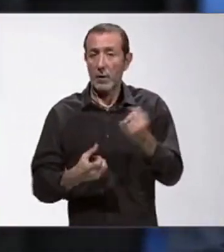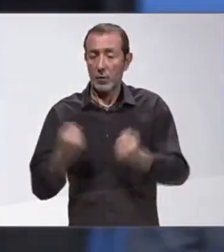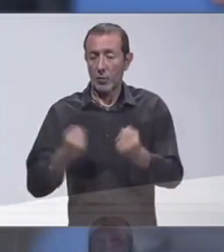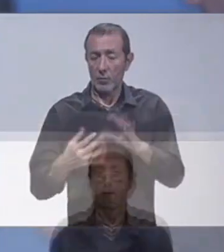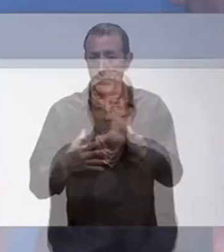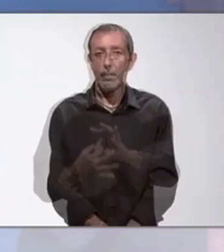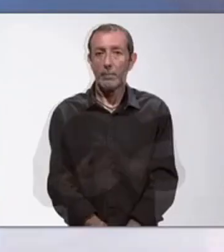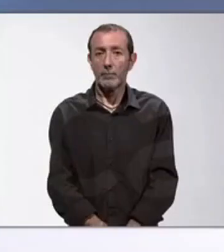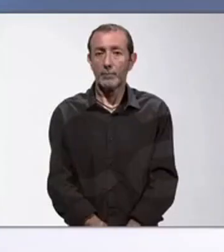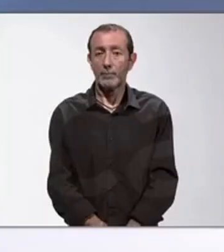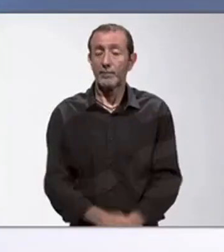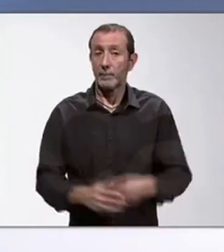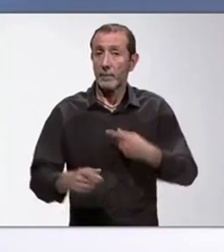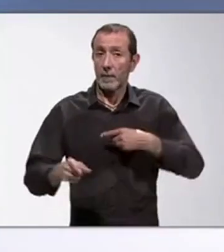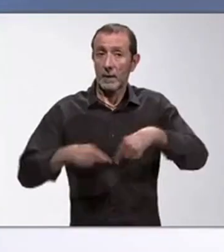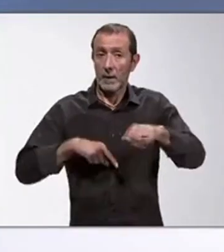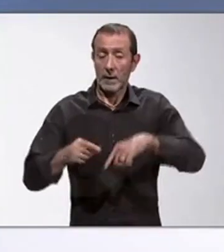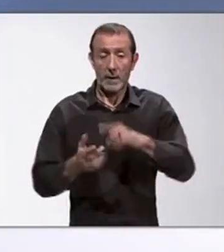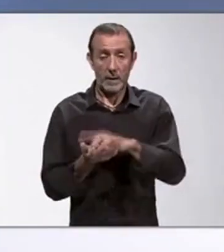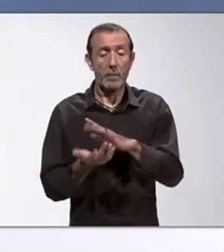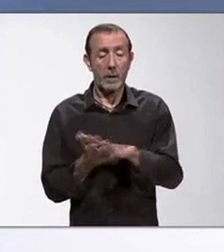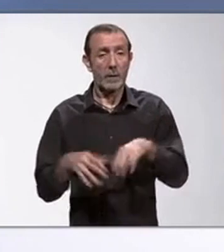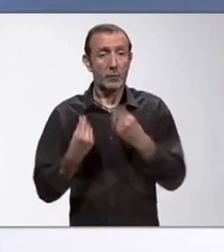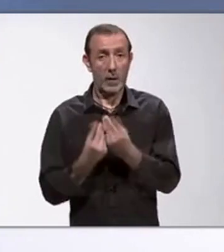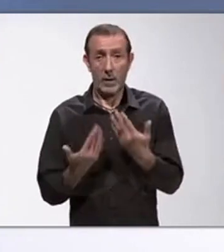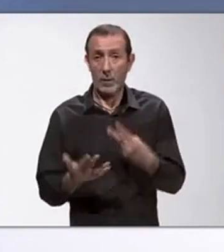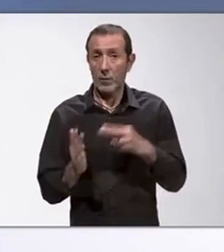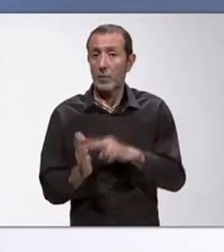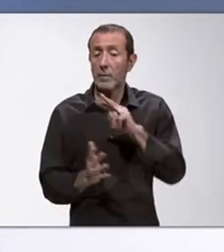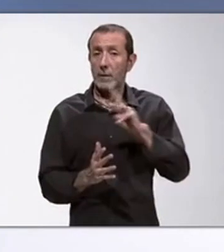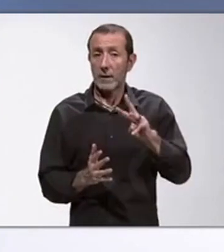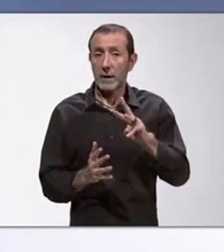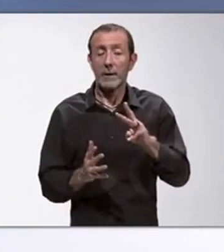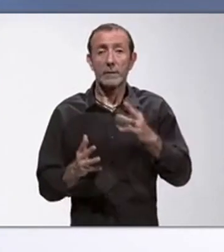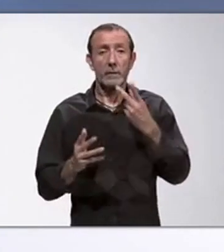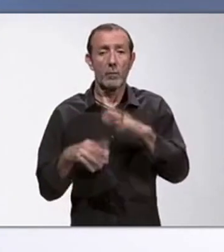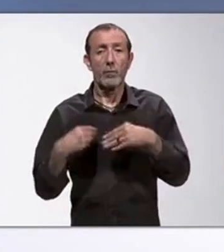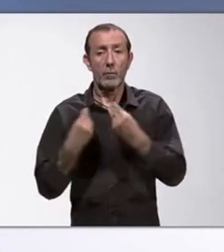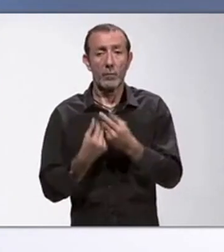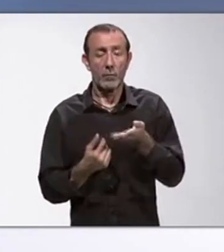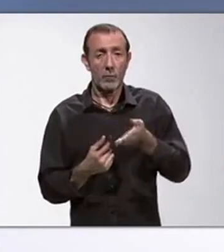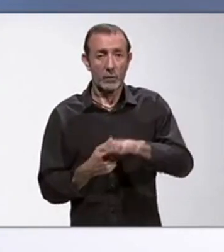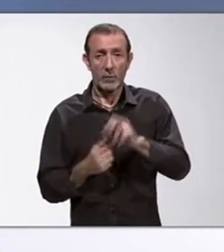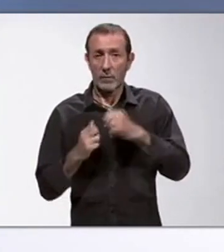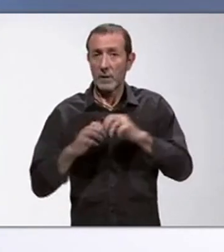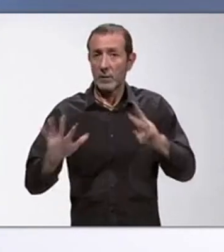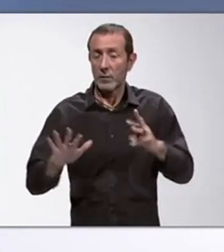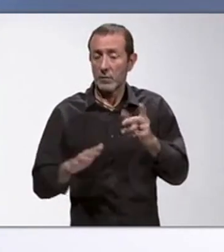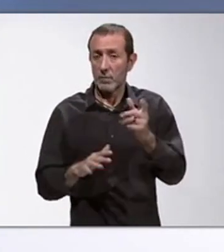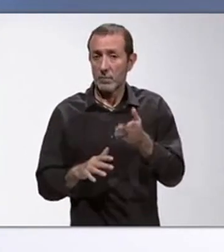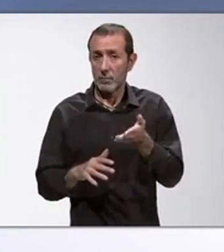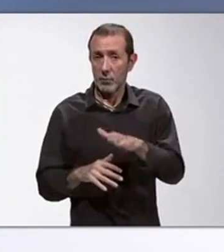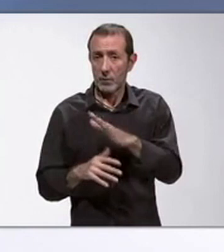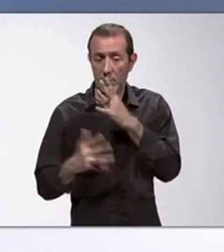conducción. Las carreteras malagueñas se han cobrado lo que llevamos de año 28 víctimas mortales por accidentes